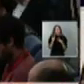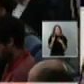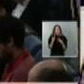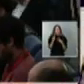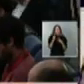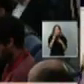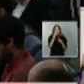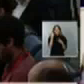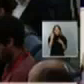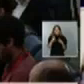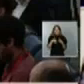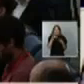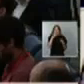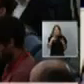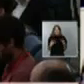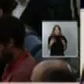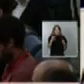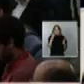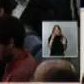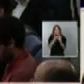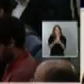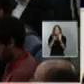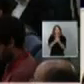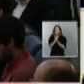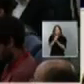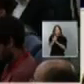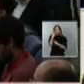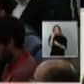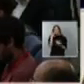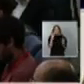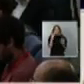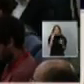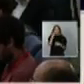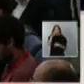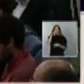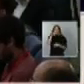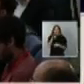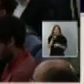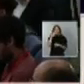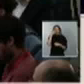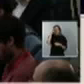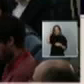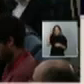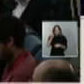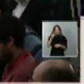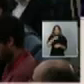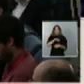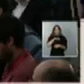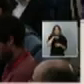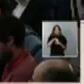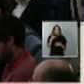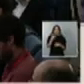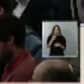adecuado aislamiento. Parece que no, pero es así. Y luego, la temperatura de confort está aproximadamente